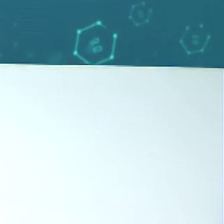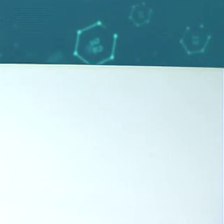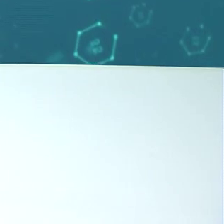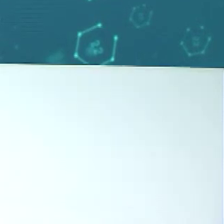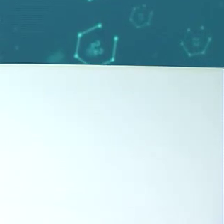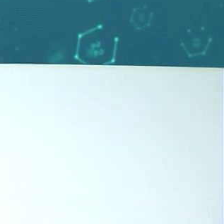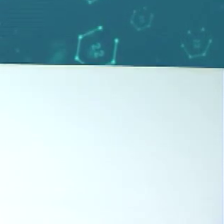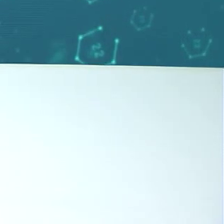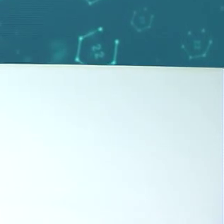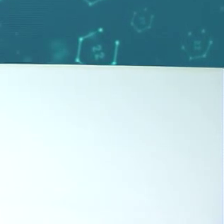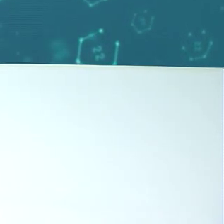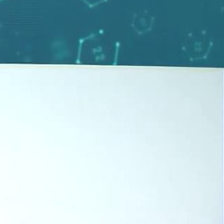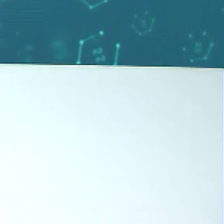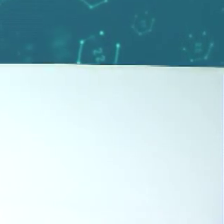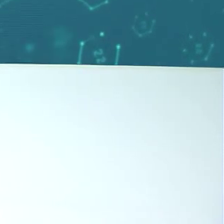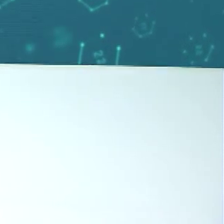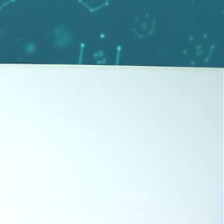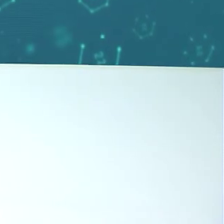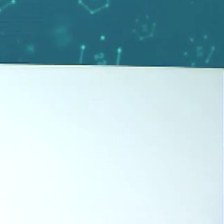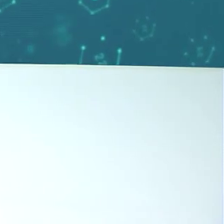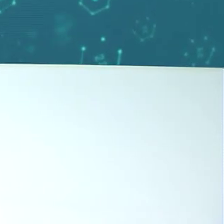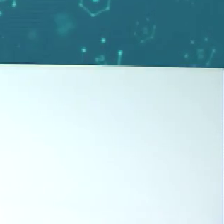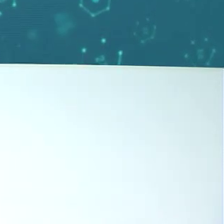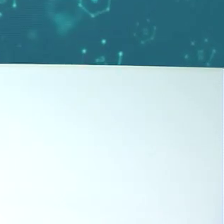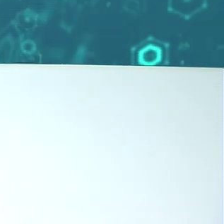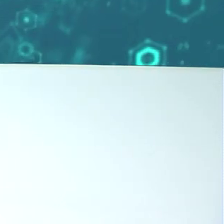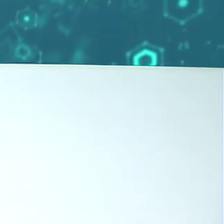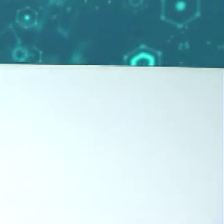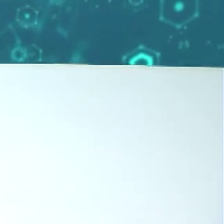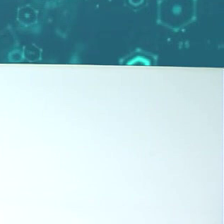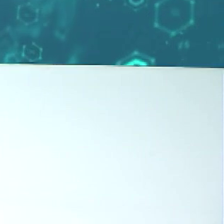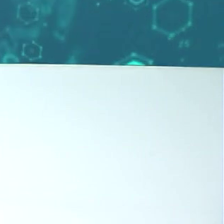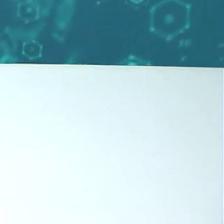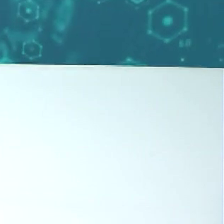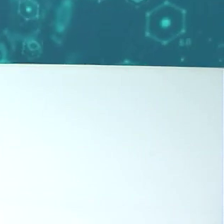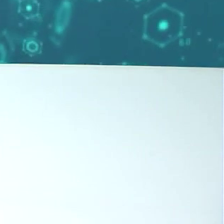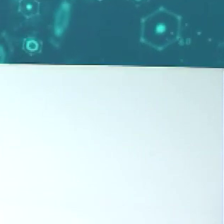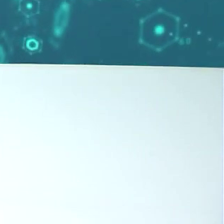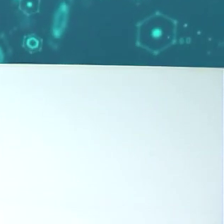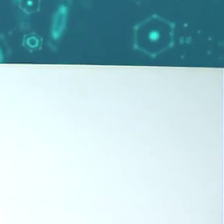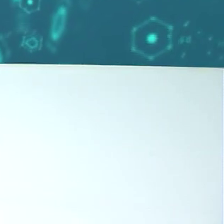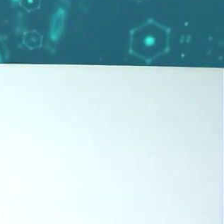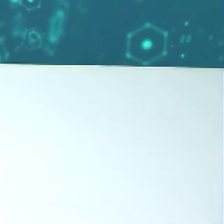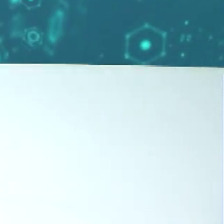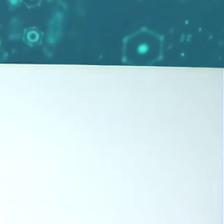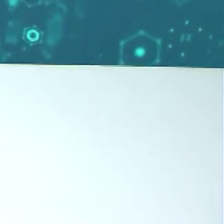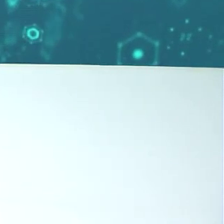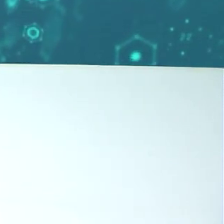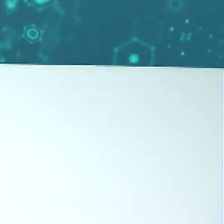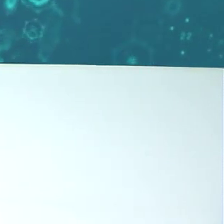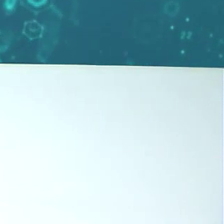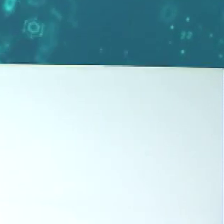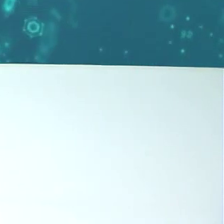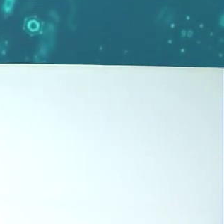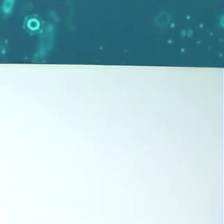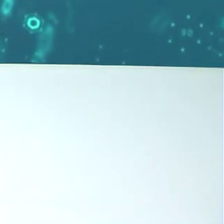en la zona de Cinco Bocas, y tuvimos la posibilidad de conversar y ser realmente muy bien